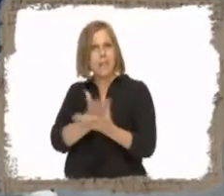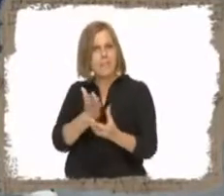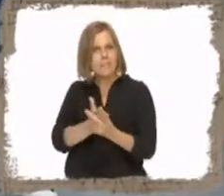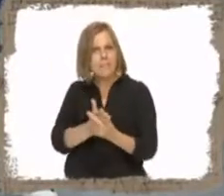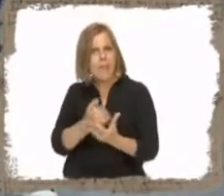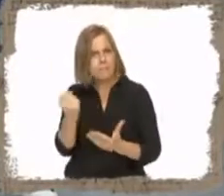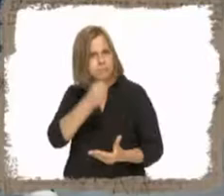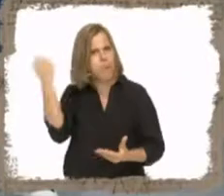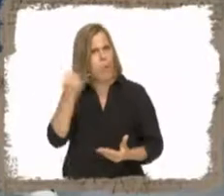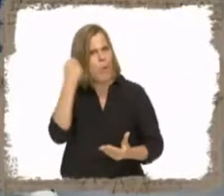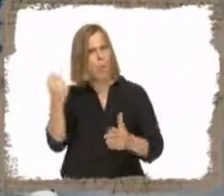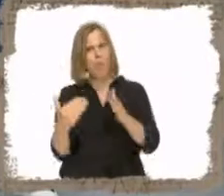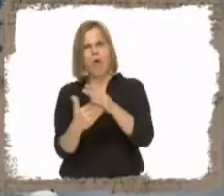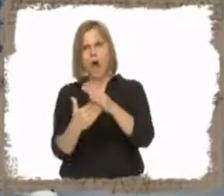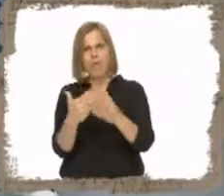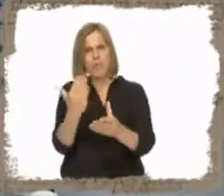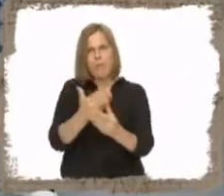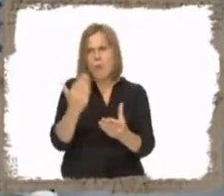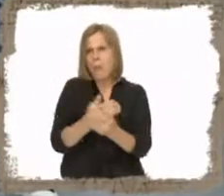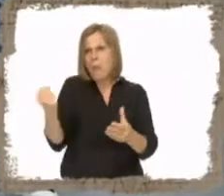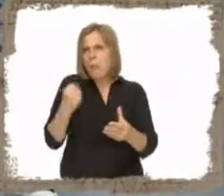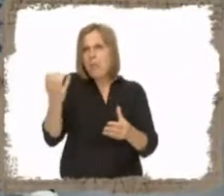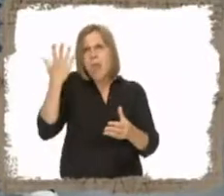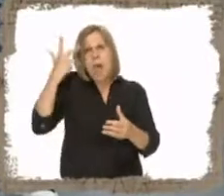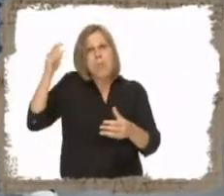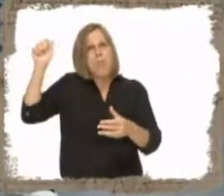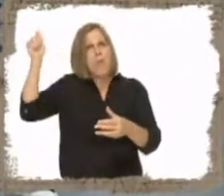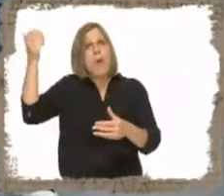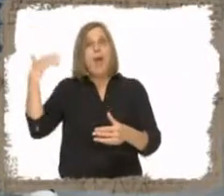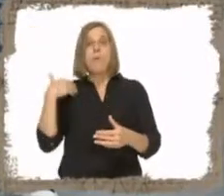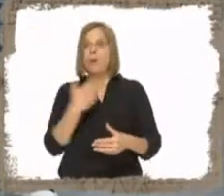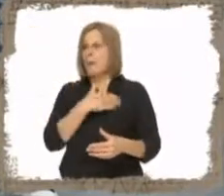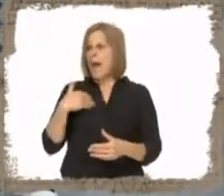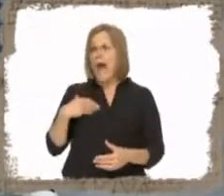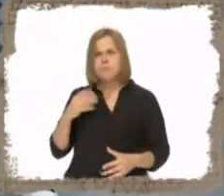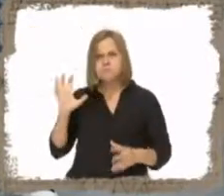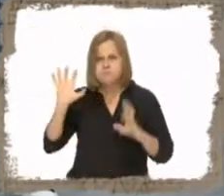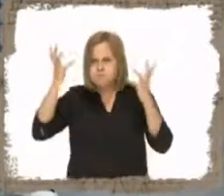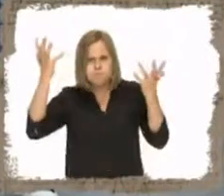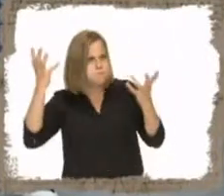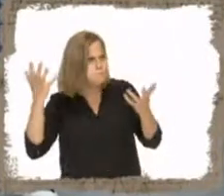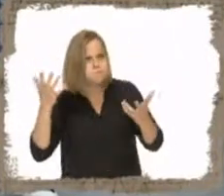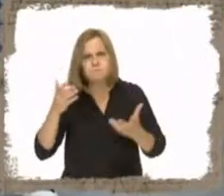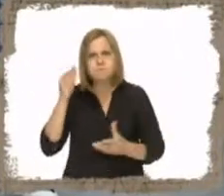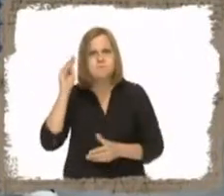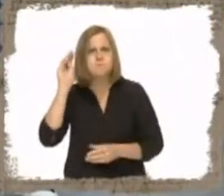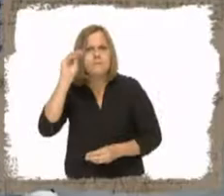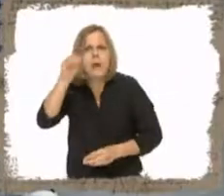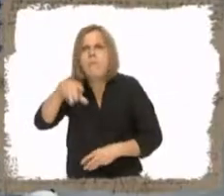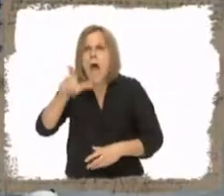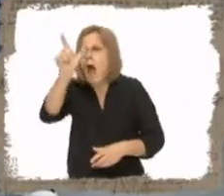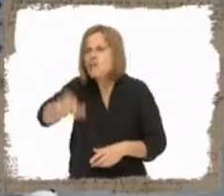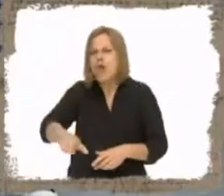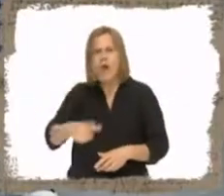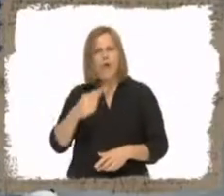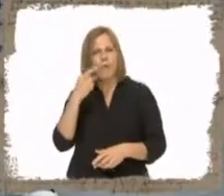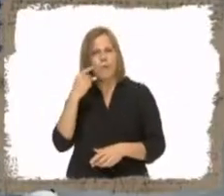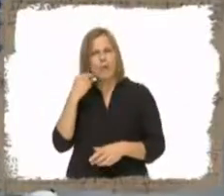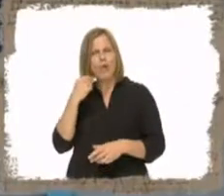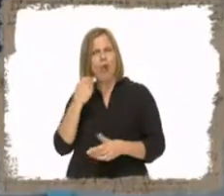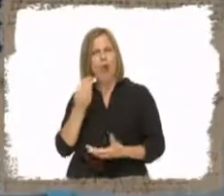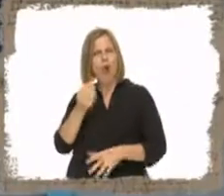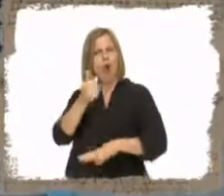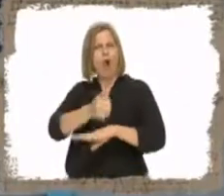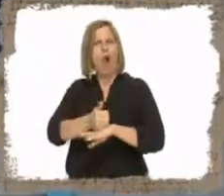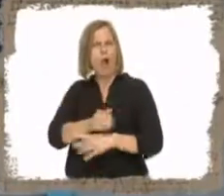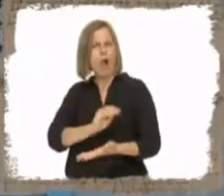esa importante que tenía unos papeles que creo que eran de la abuela y después mamá se reenojó y tuvo que llamar al señor ese, ¿cómo se llamaba?